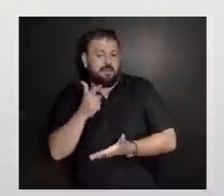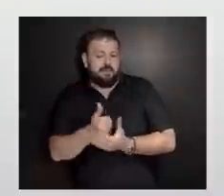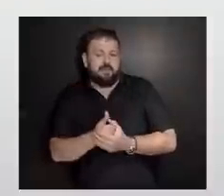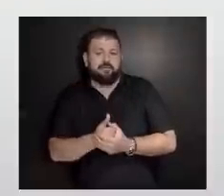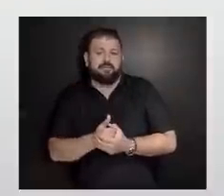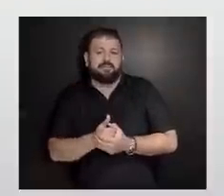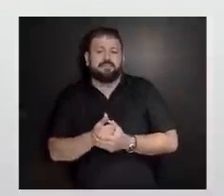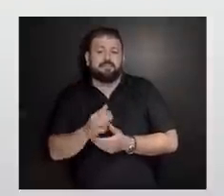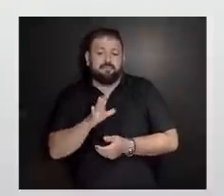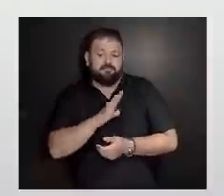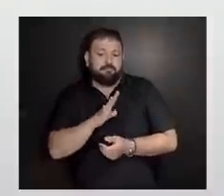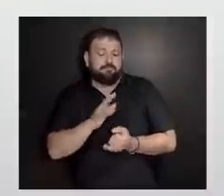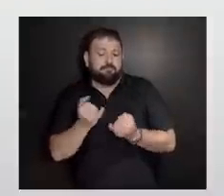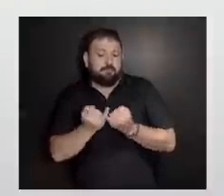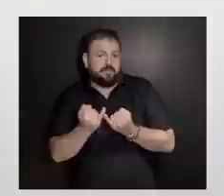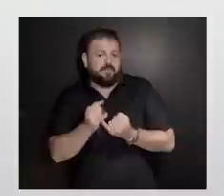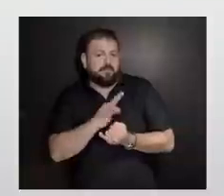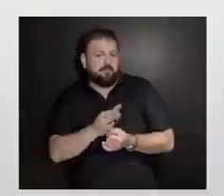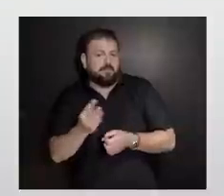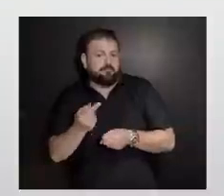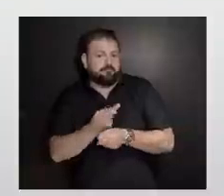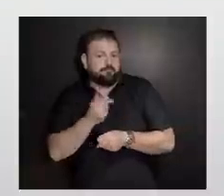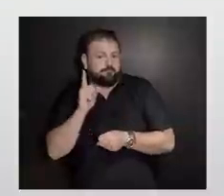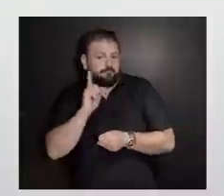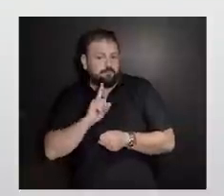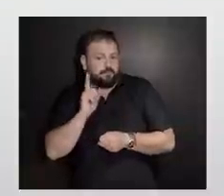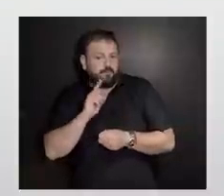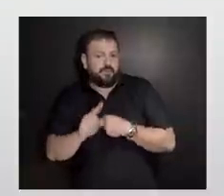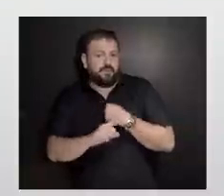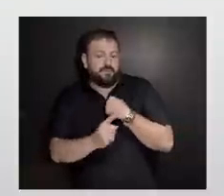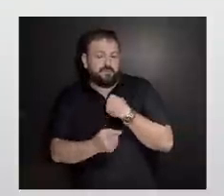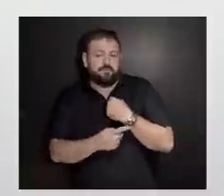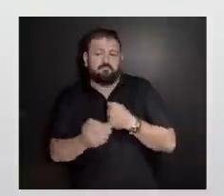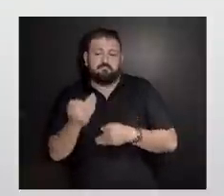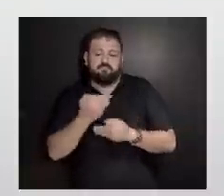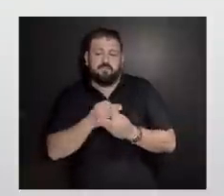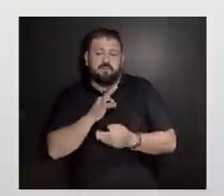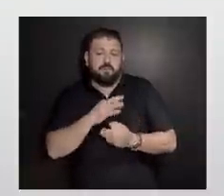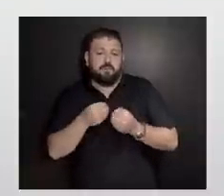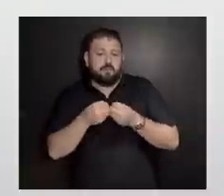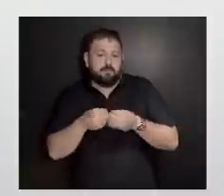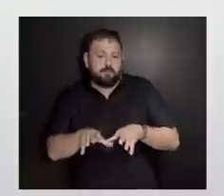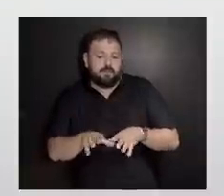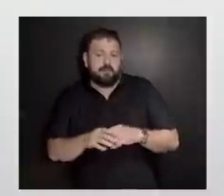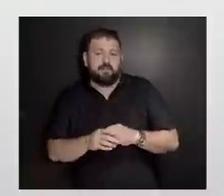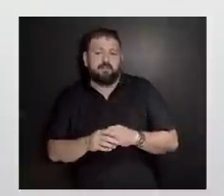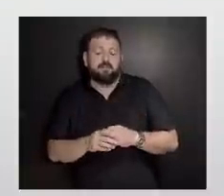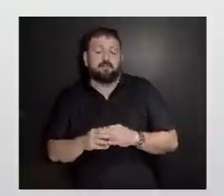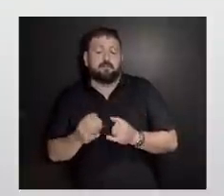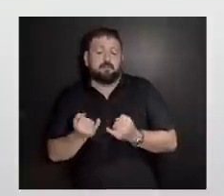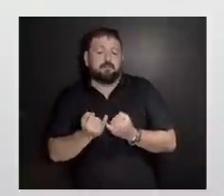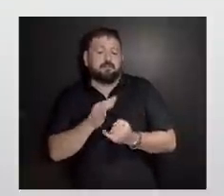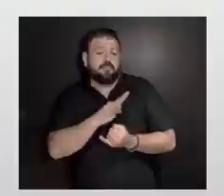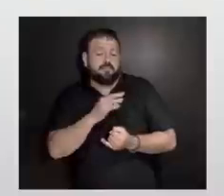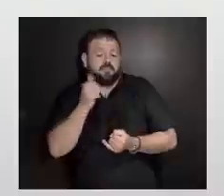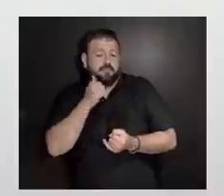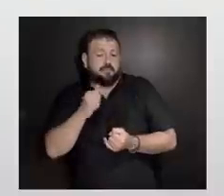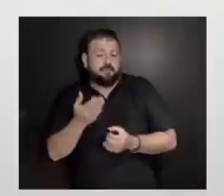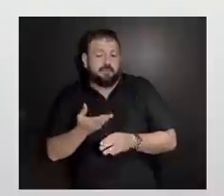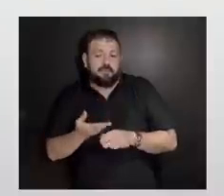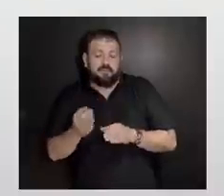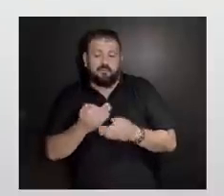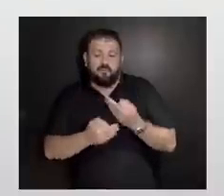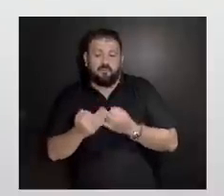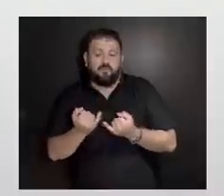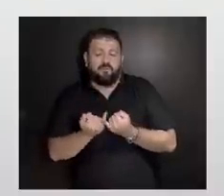en mujeres embarazadas pues también puede haber la pérdida del feto como tal. Y pues algo bien común también sería como la